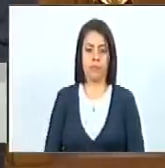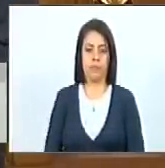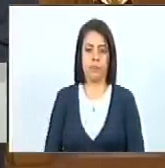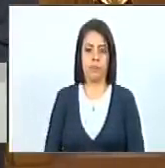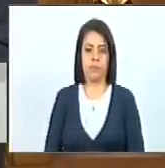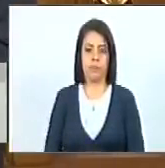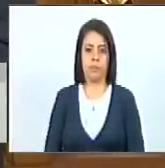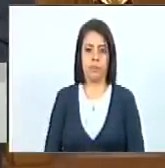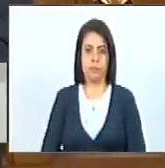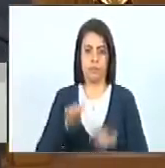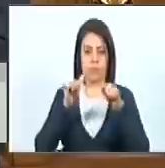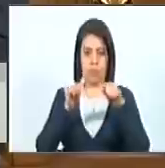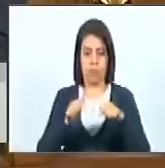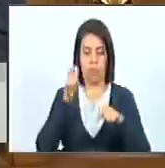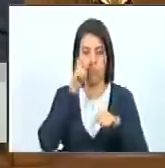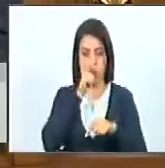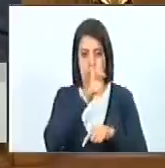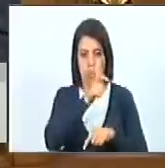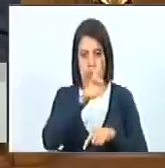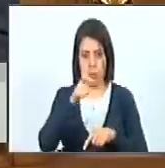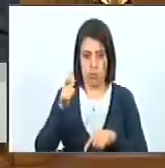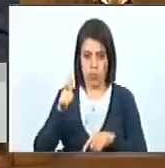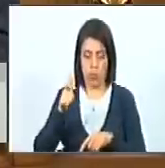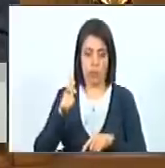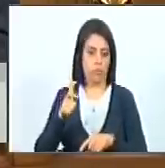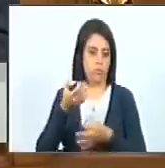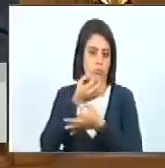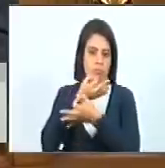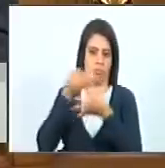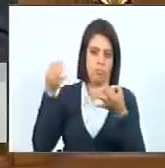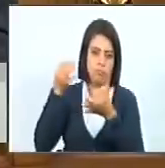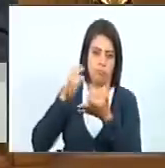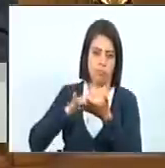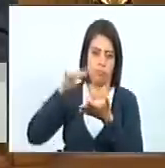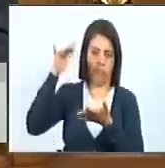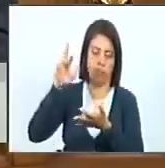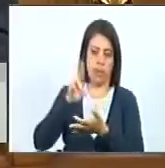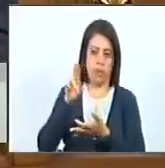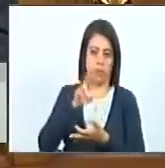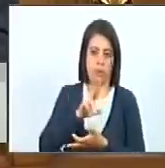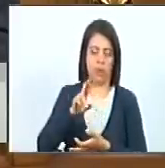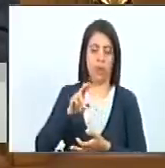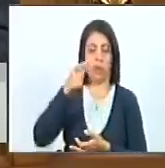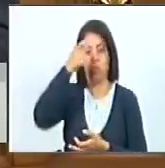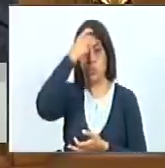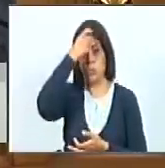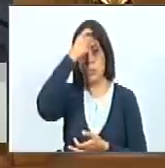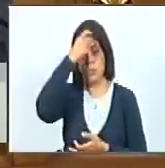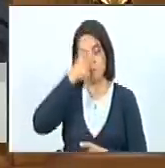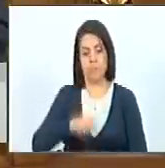con este pueblo glorioso de la República de Turquía.